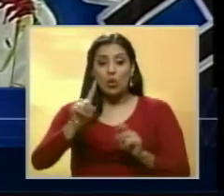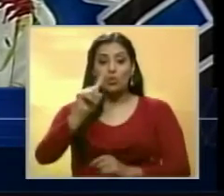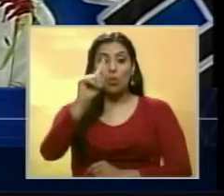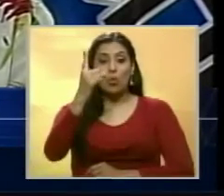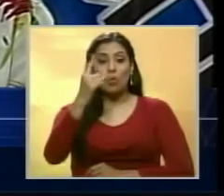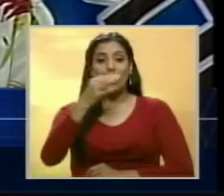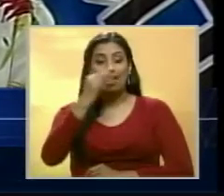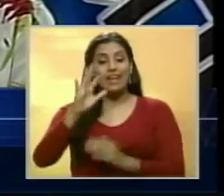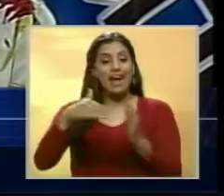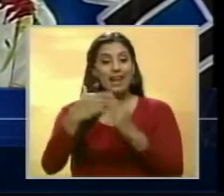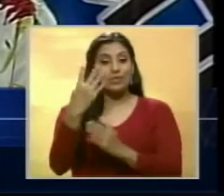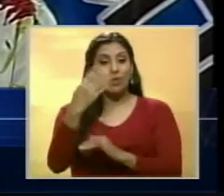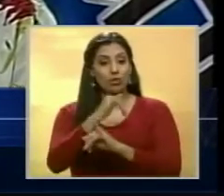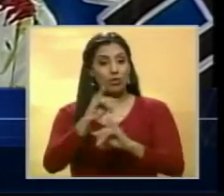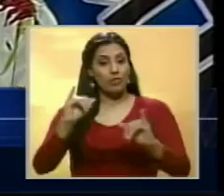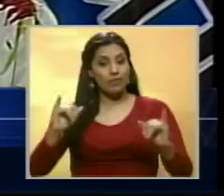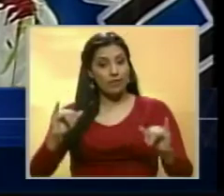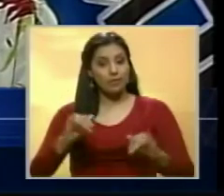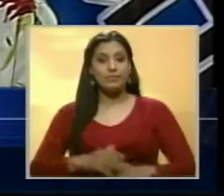a 4 de la tarde.